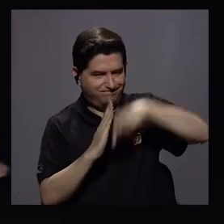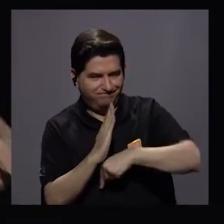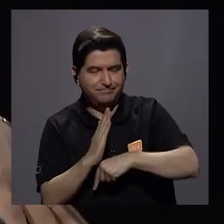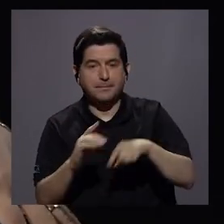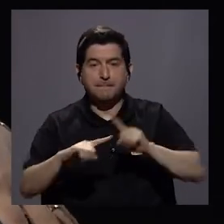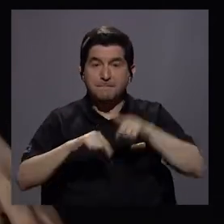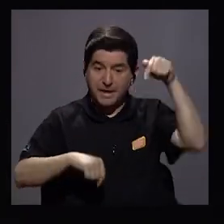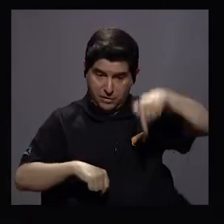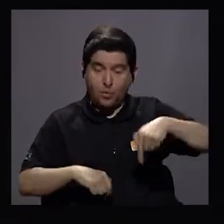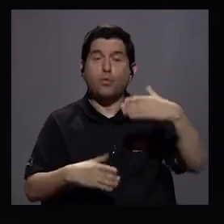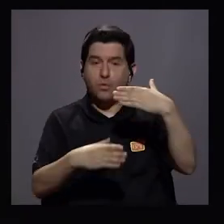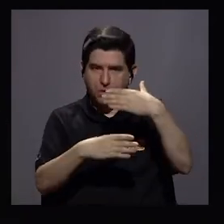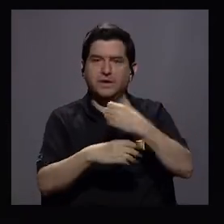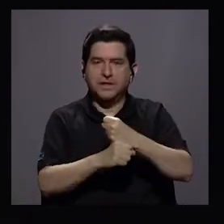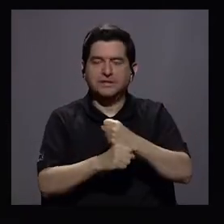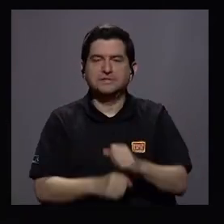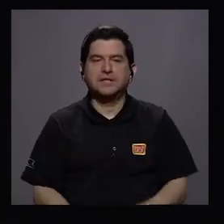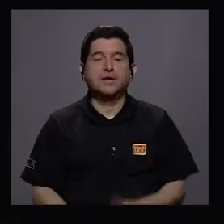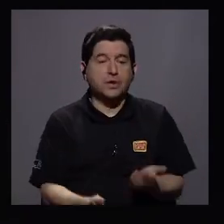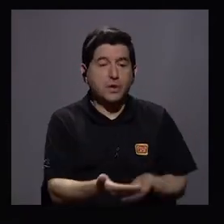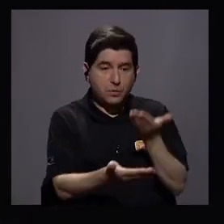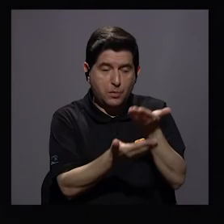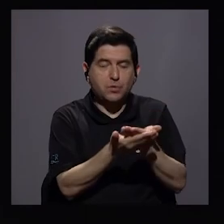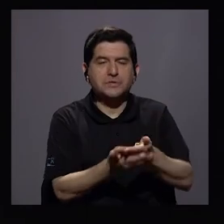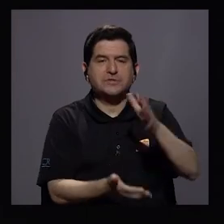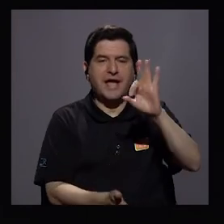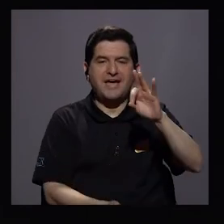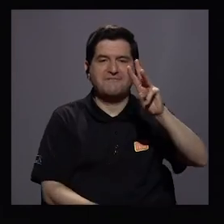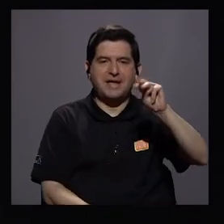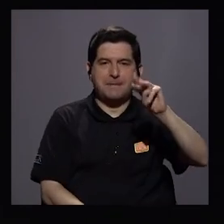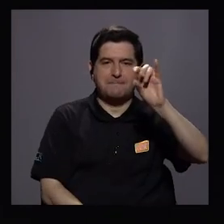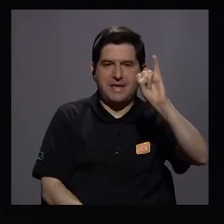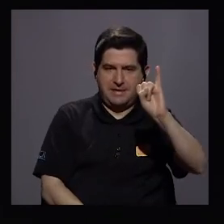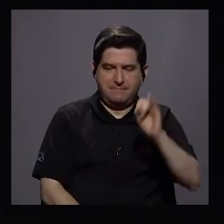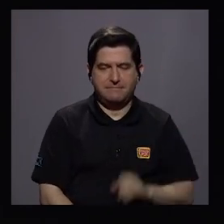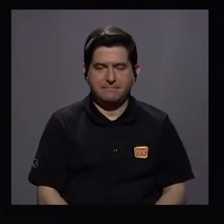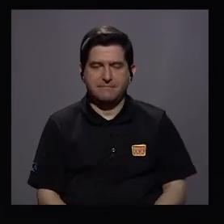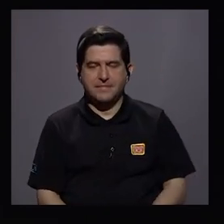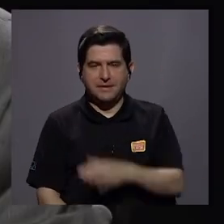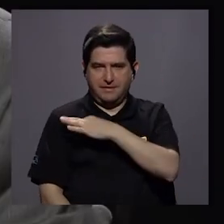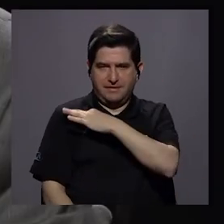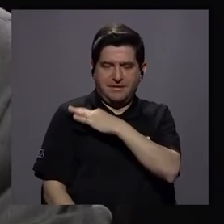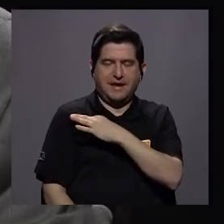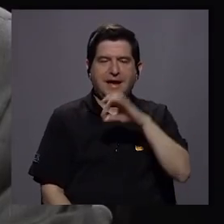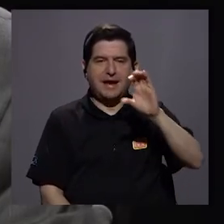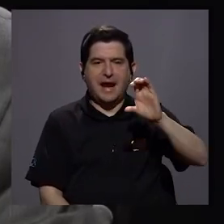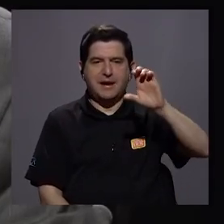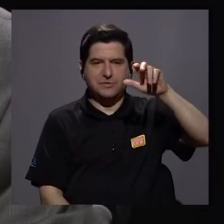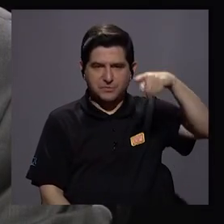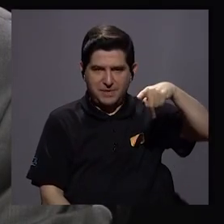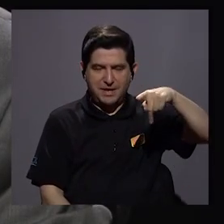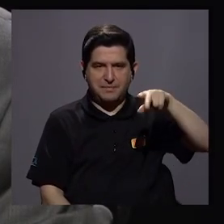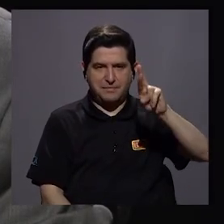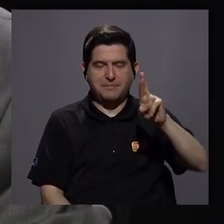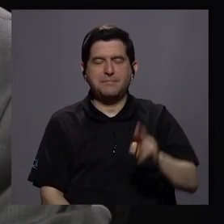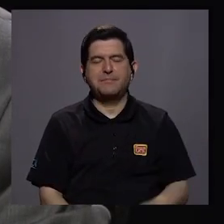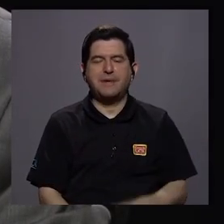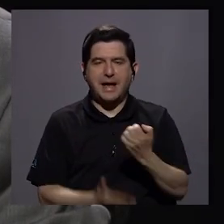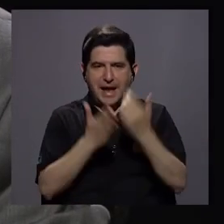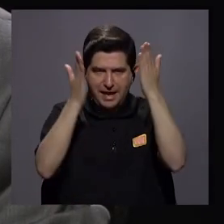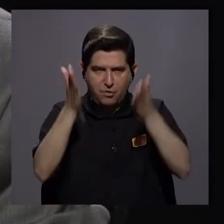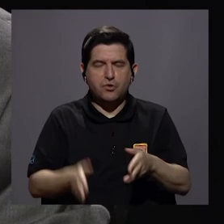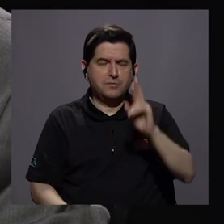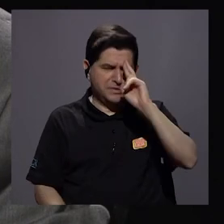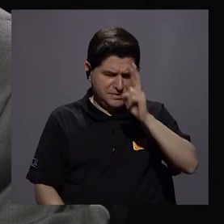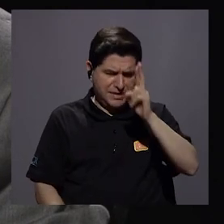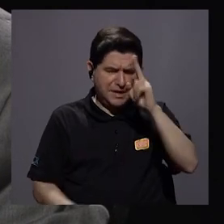que lo haremos en esta mesa hoy de la propuesta del Fondo Monetario Internacional. Para eso he invitado a don Carlos Palma Rodríguez, economista reconocidísimo en